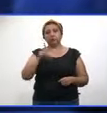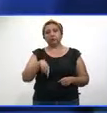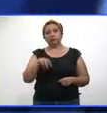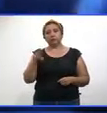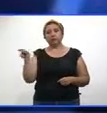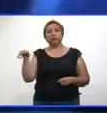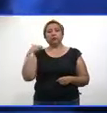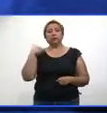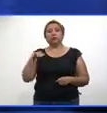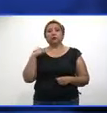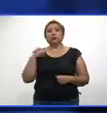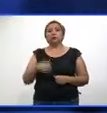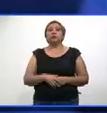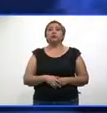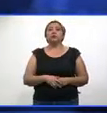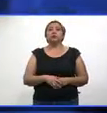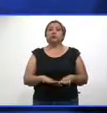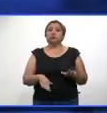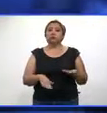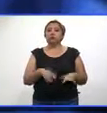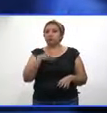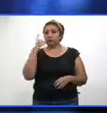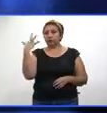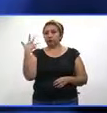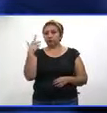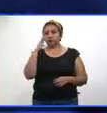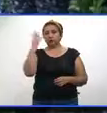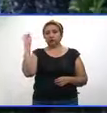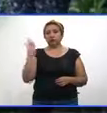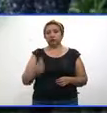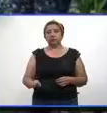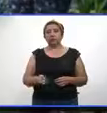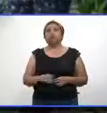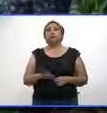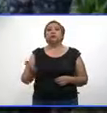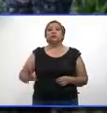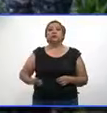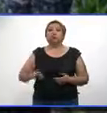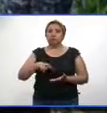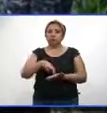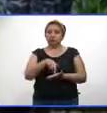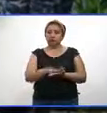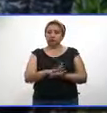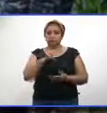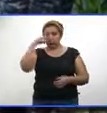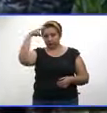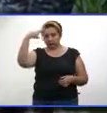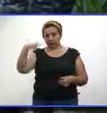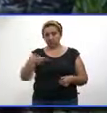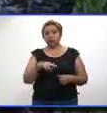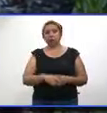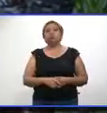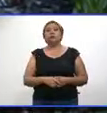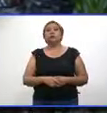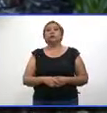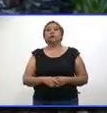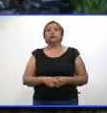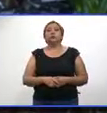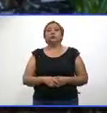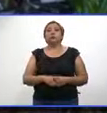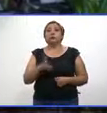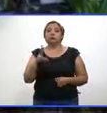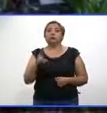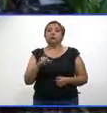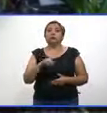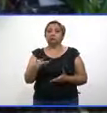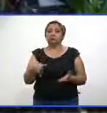Roo y Yucatán, se estima que albergan el 50% de las especies registradas en México. Además, es